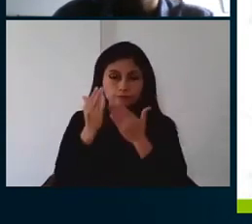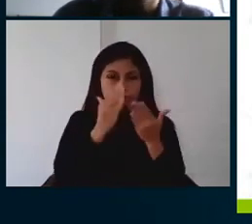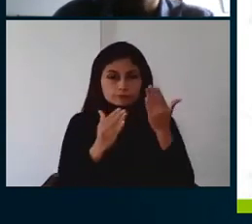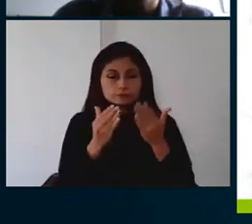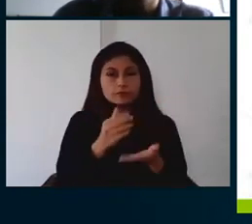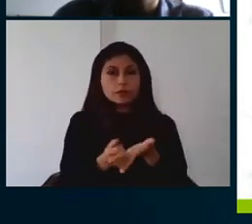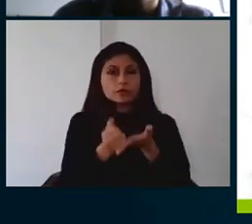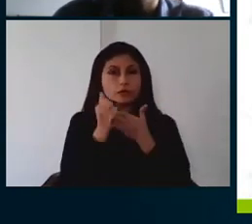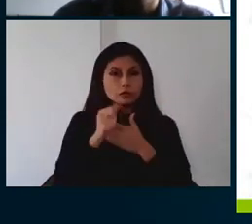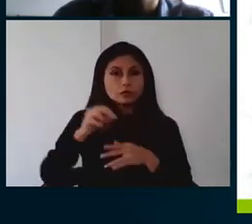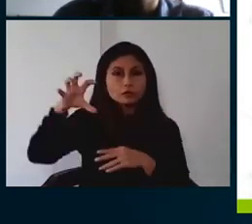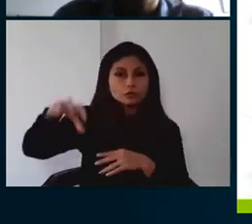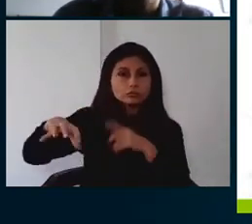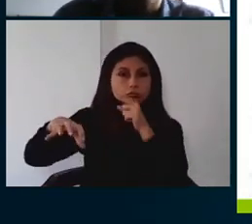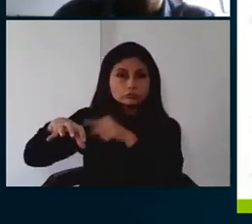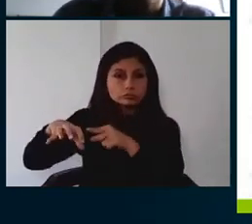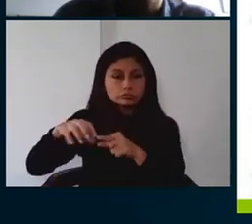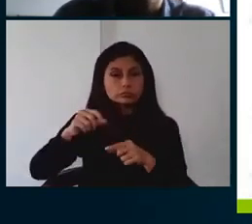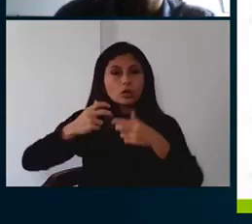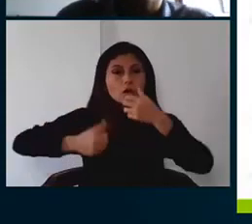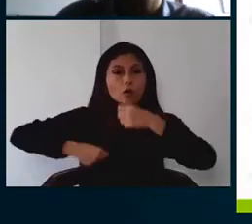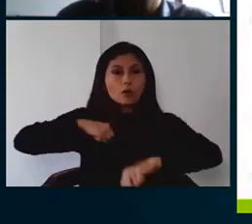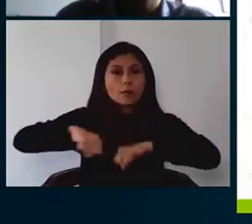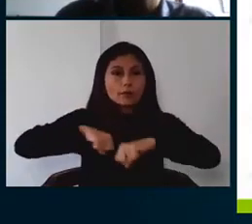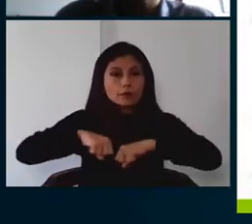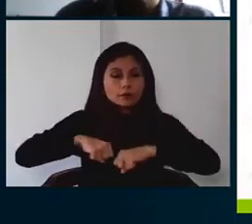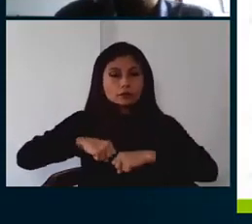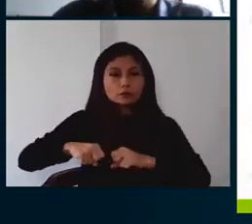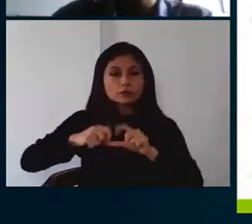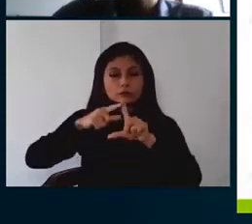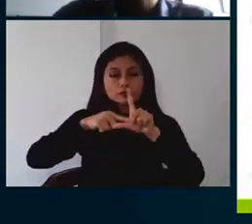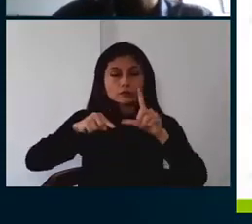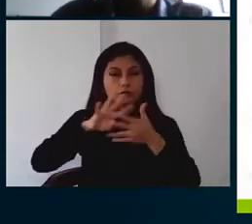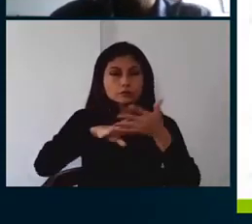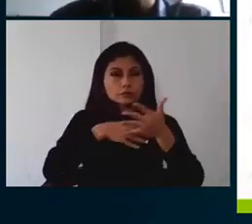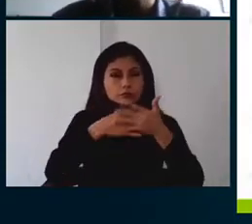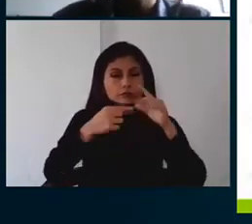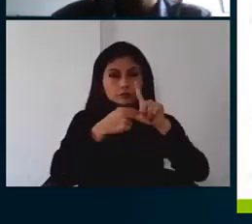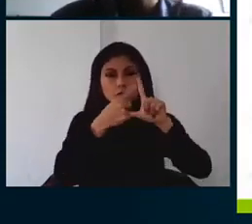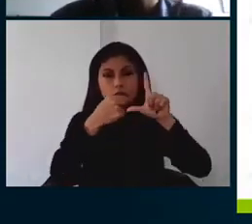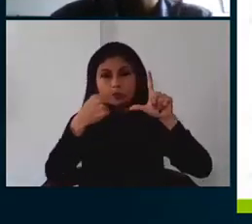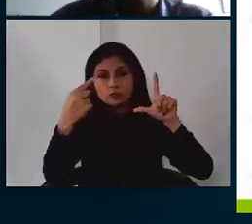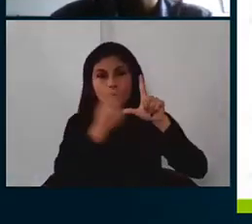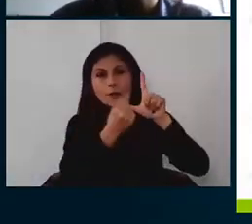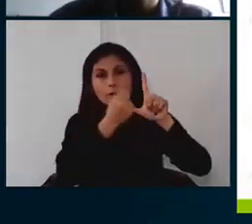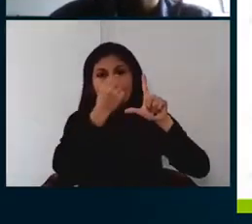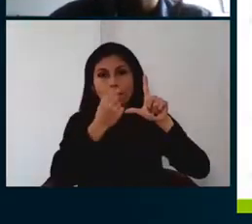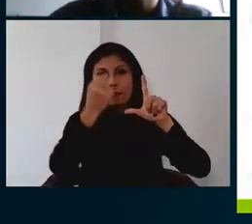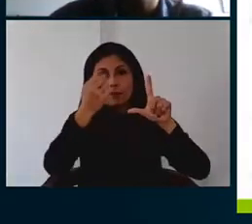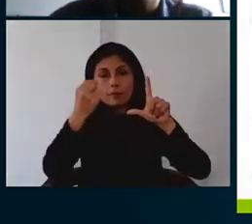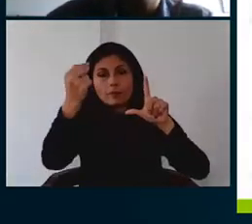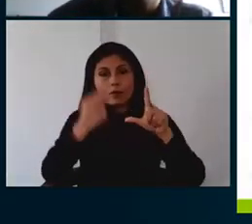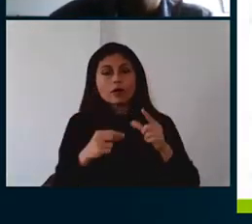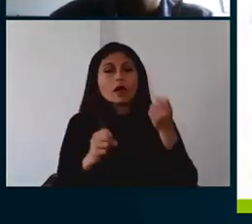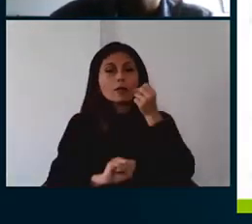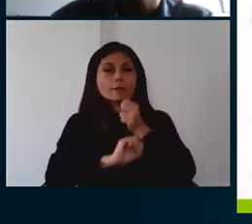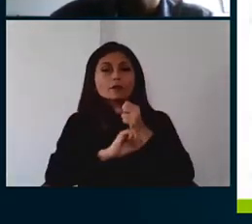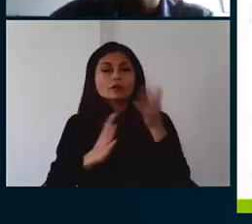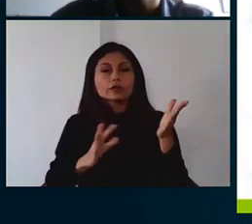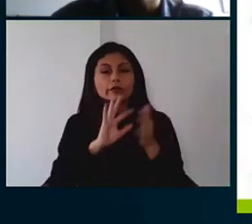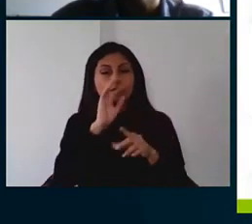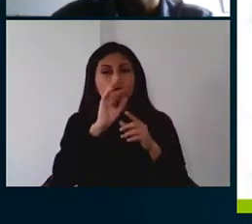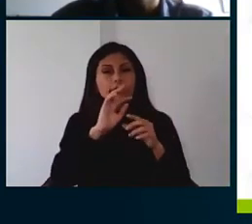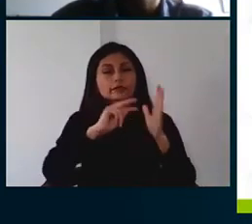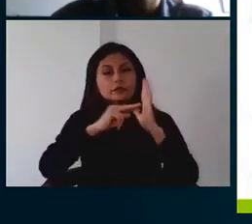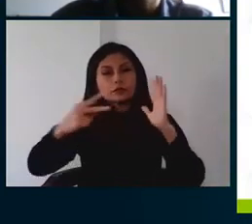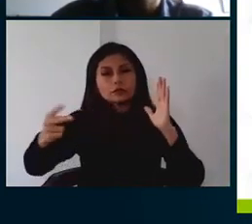aumentar la eficiencia de las operaciones de manera exponencial, todo con el apoyo de tecnología digital,